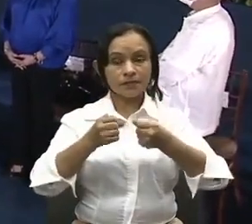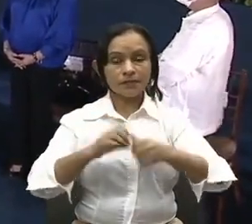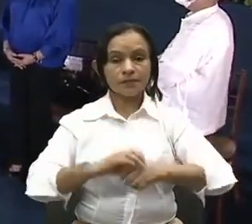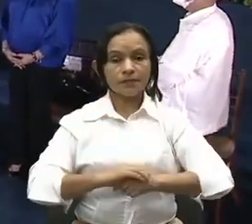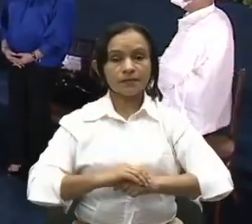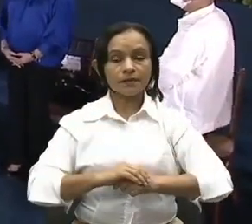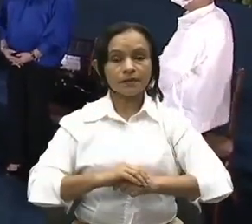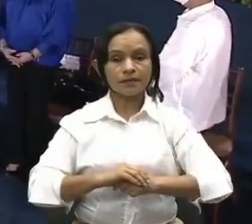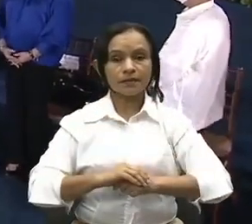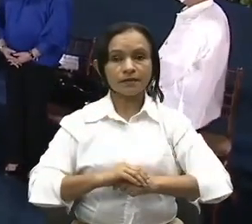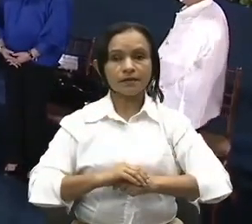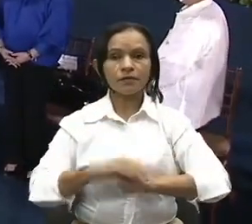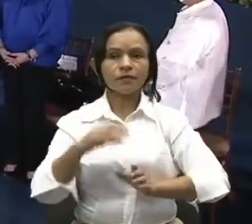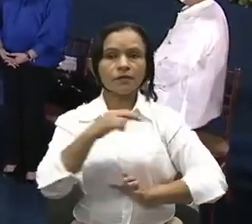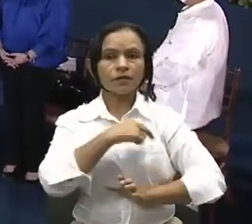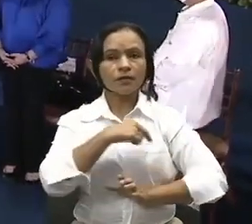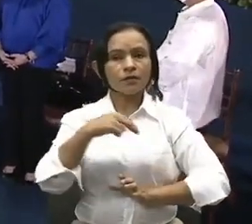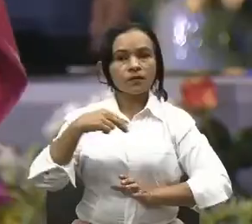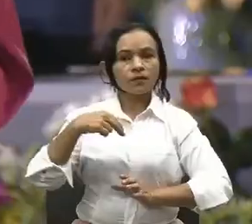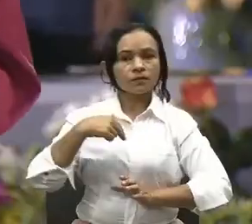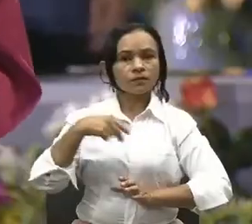Alex Saab. ¿Qué es lo que él estaba haciendo?